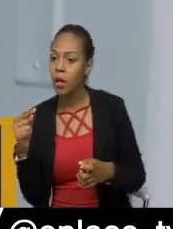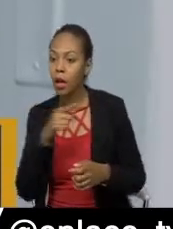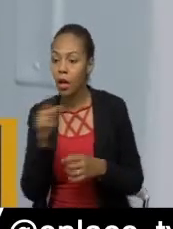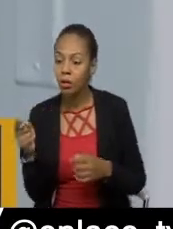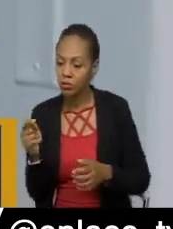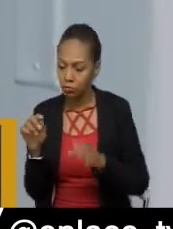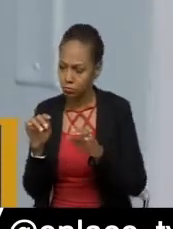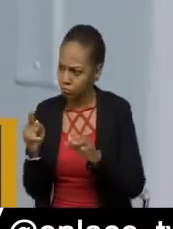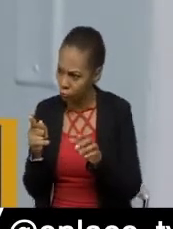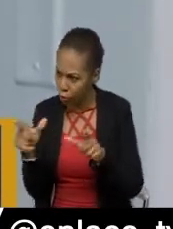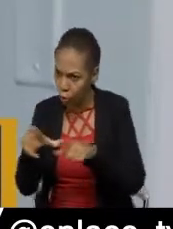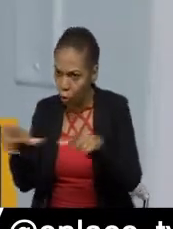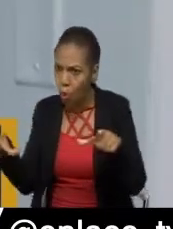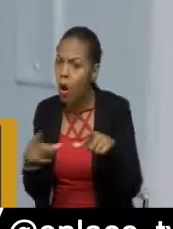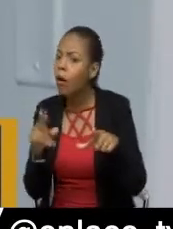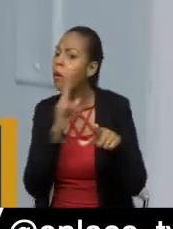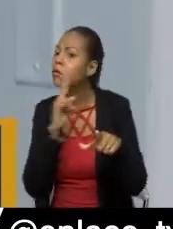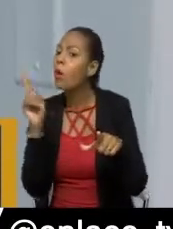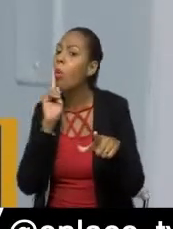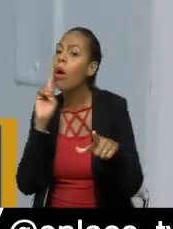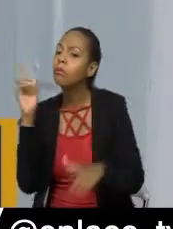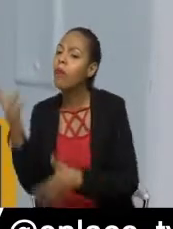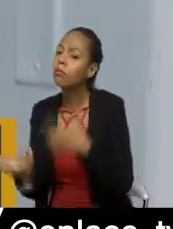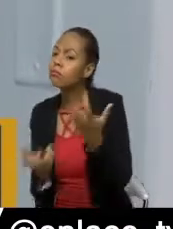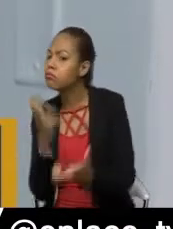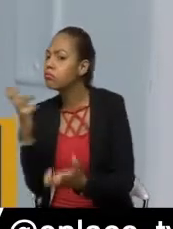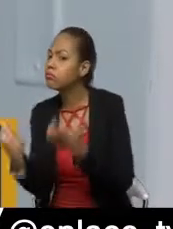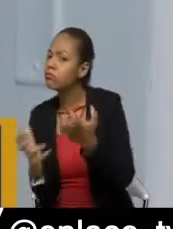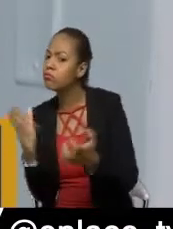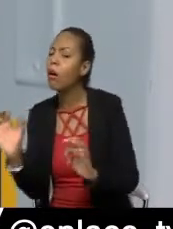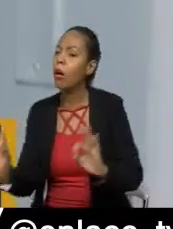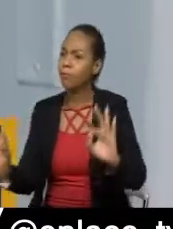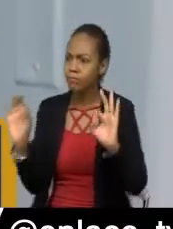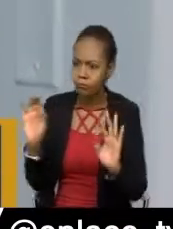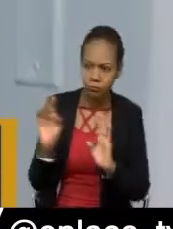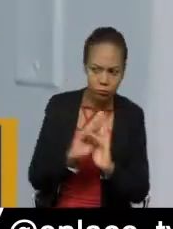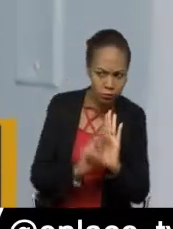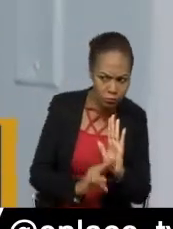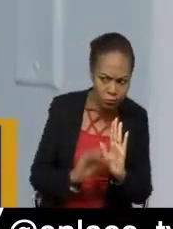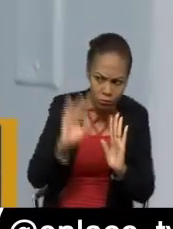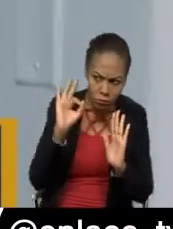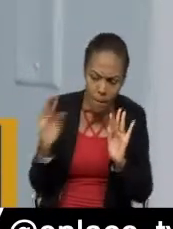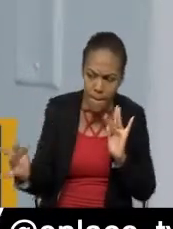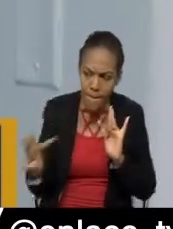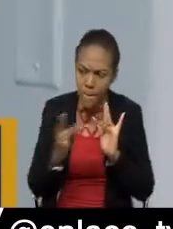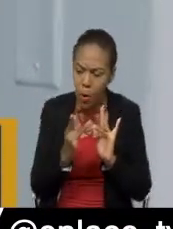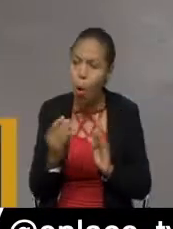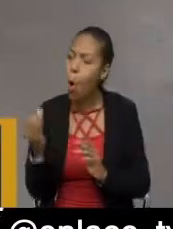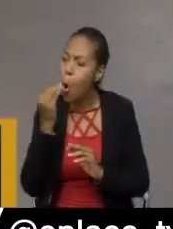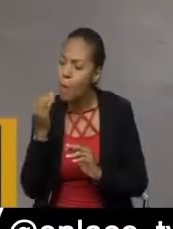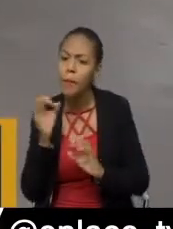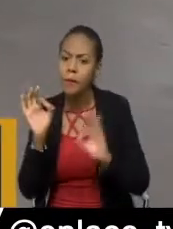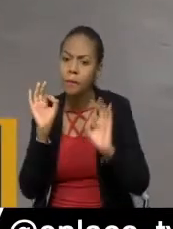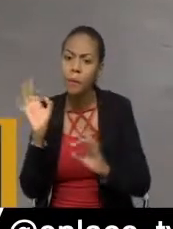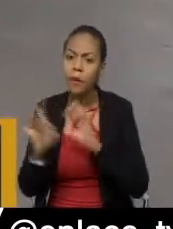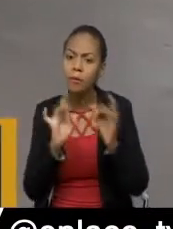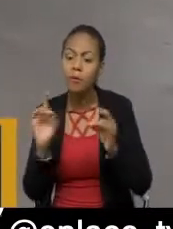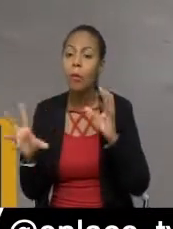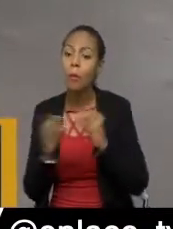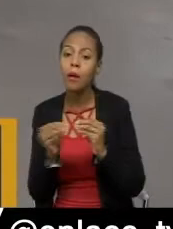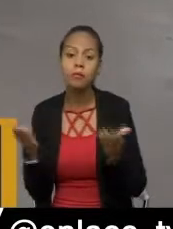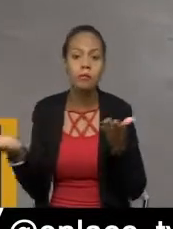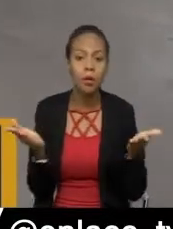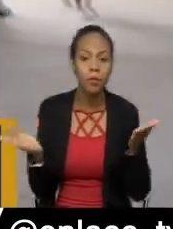que tengan un buen soporte nutricional y un buen soporte en el servicio. Para este propósito,